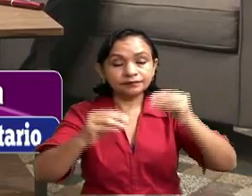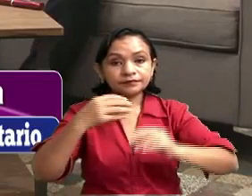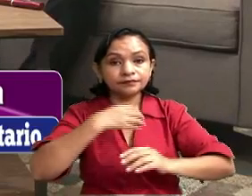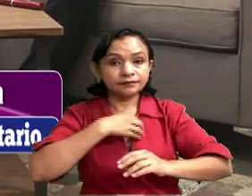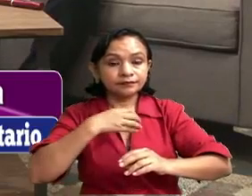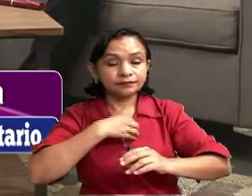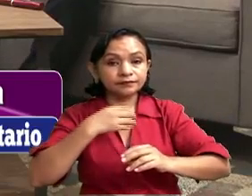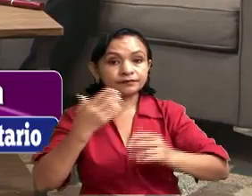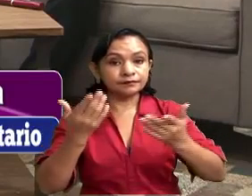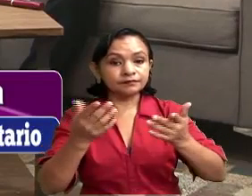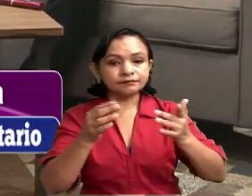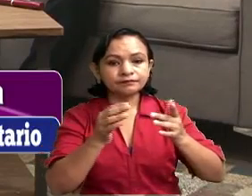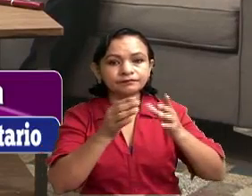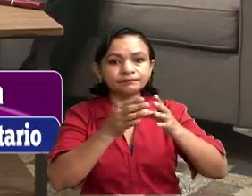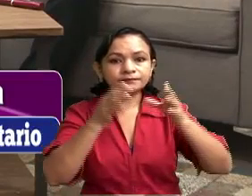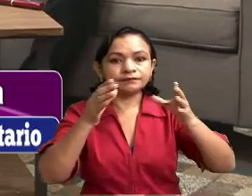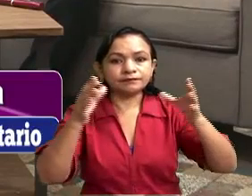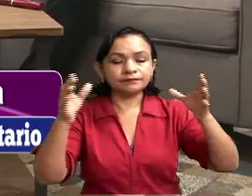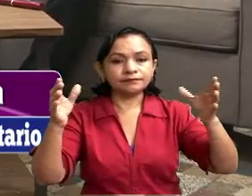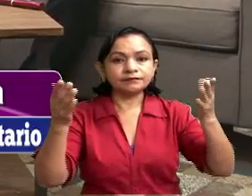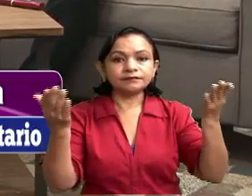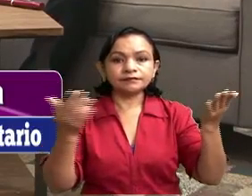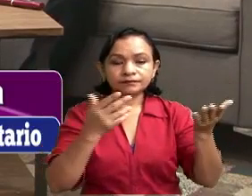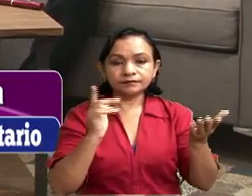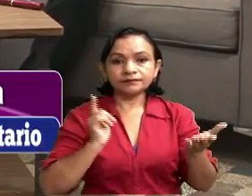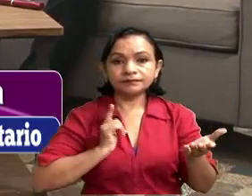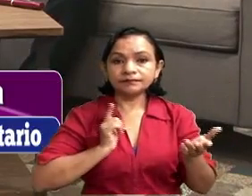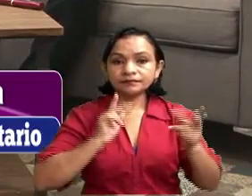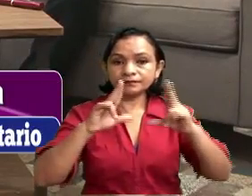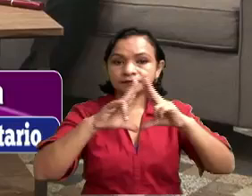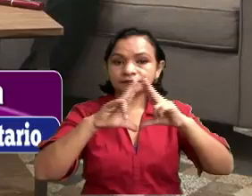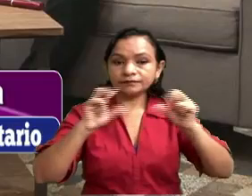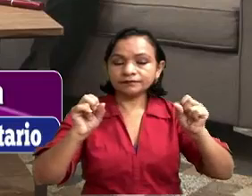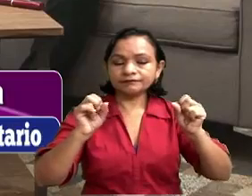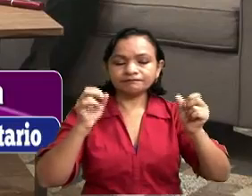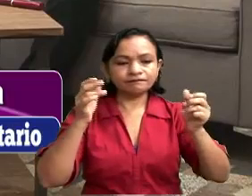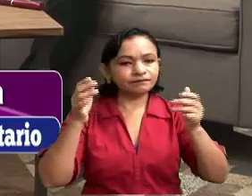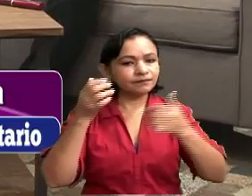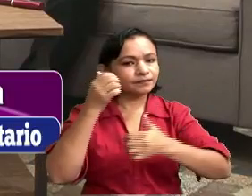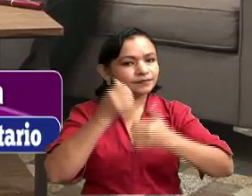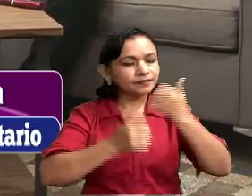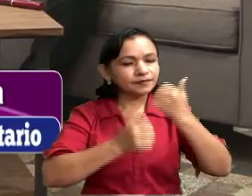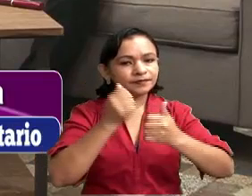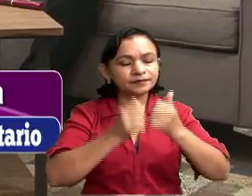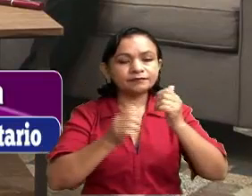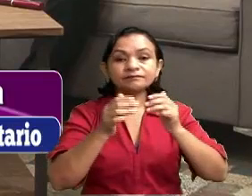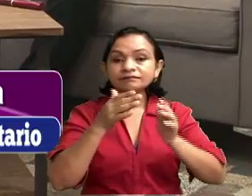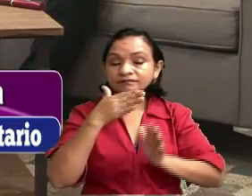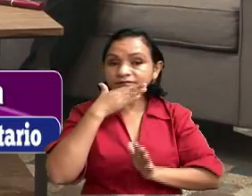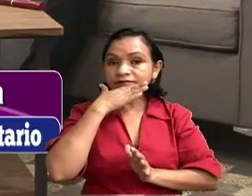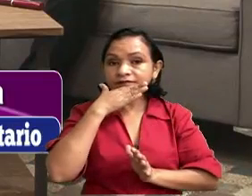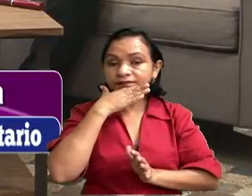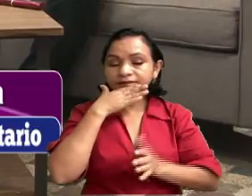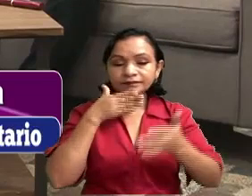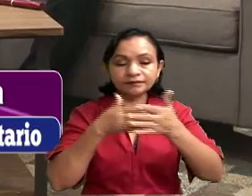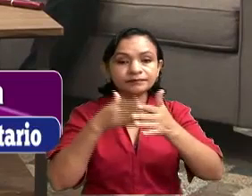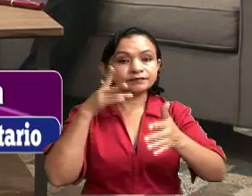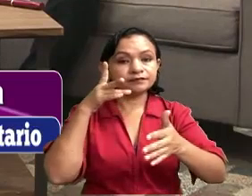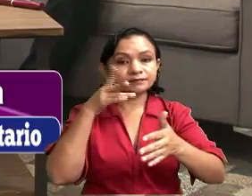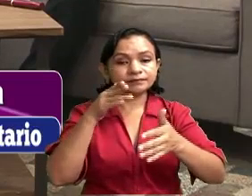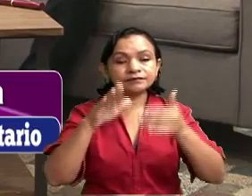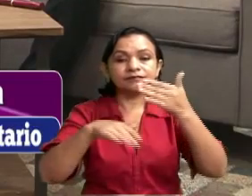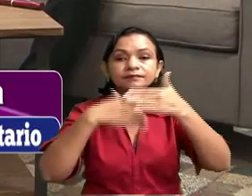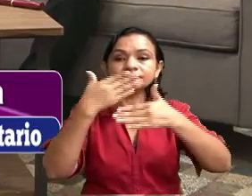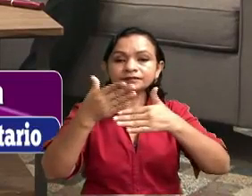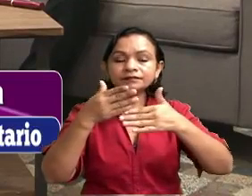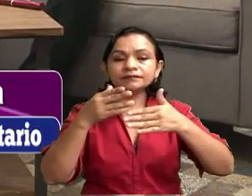al crecimiento y el ritmo que llevaba, es un golpe directo, es una afectación profunda también. Tenemos que hacer nuestra primera pausa, pero al volver